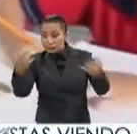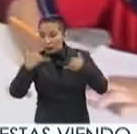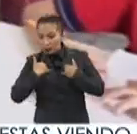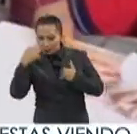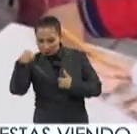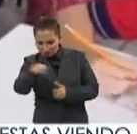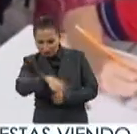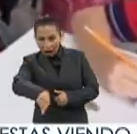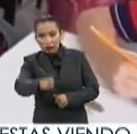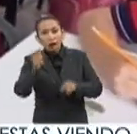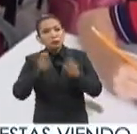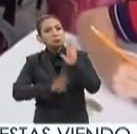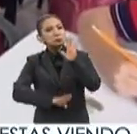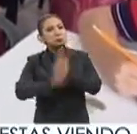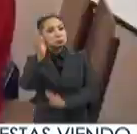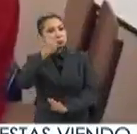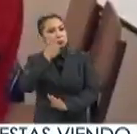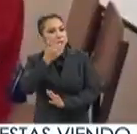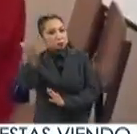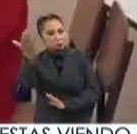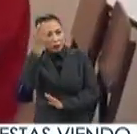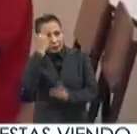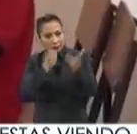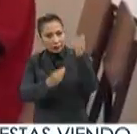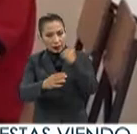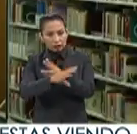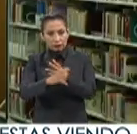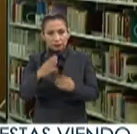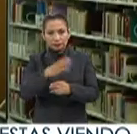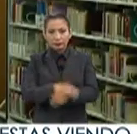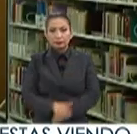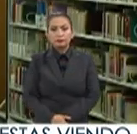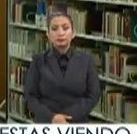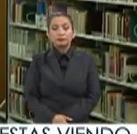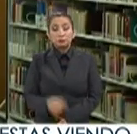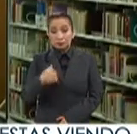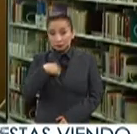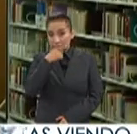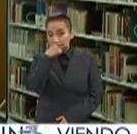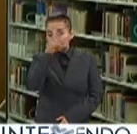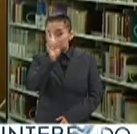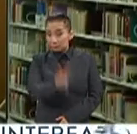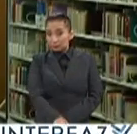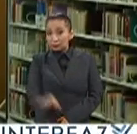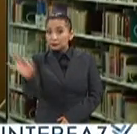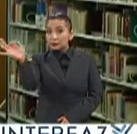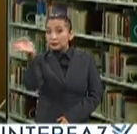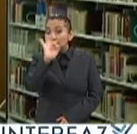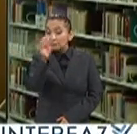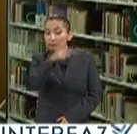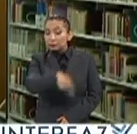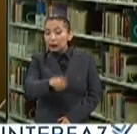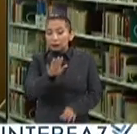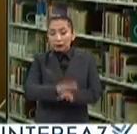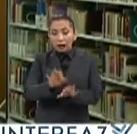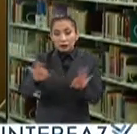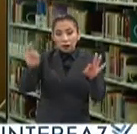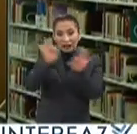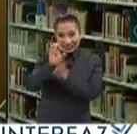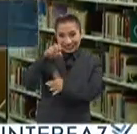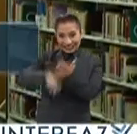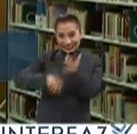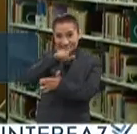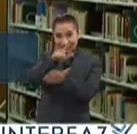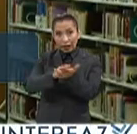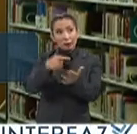jóvenes alcancen el máximo logro posible de aprendizaje. Yo me atrevería a decir que inclusive más importante que la reforma